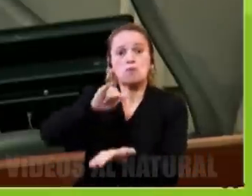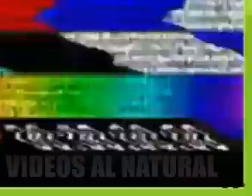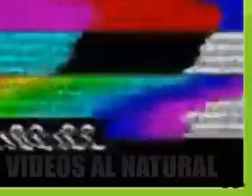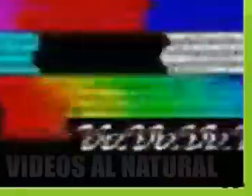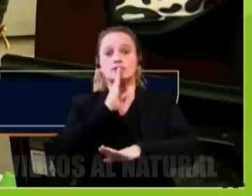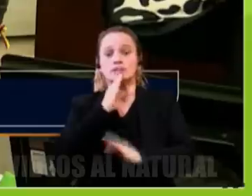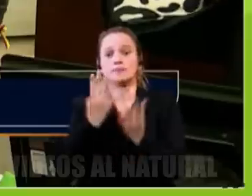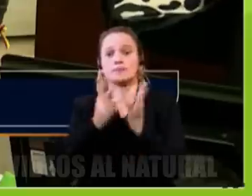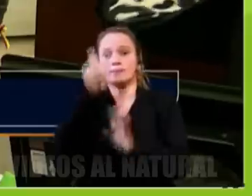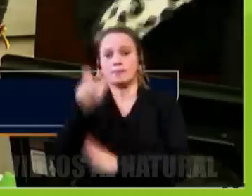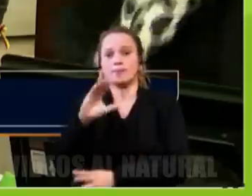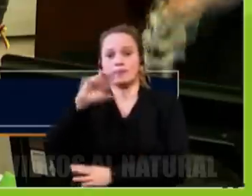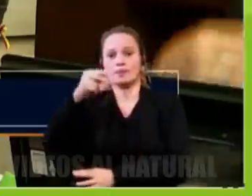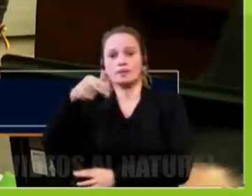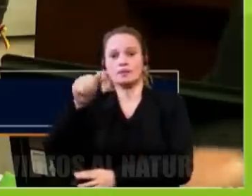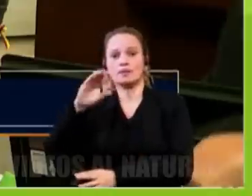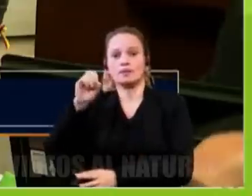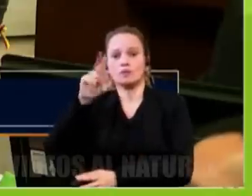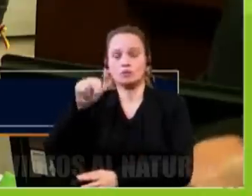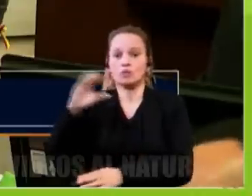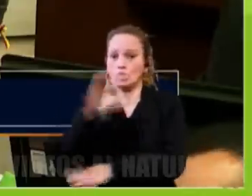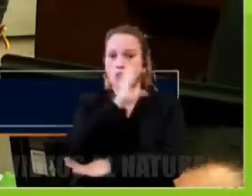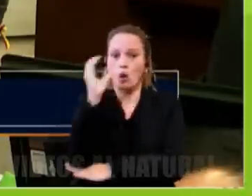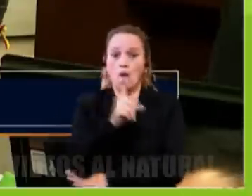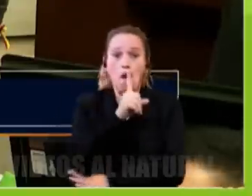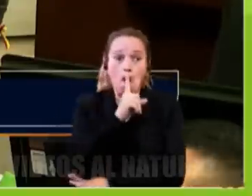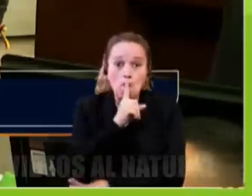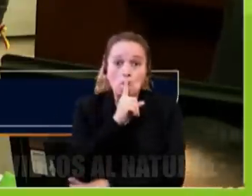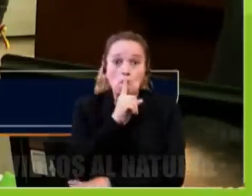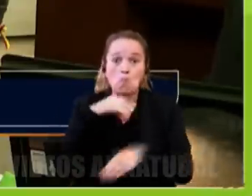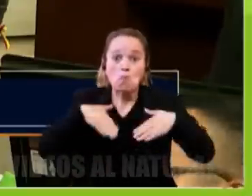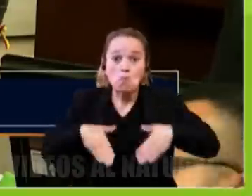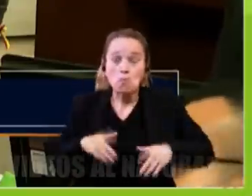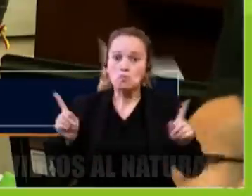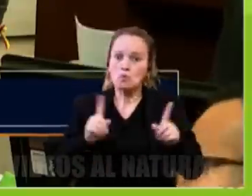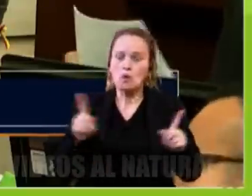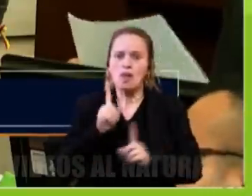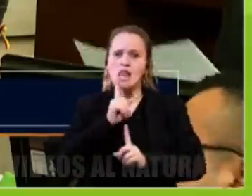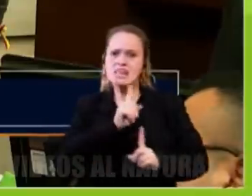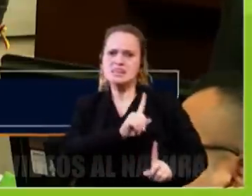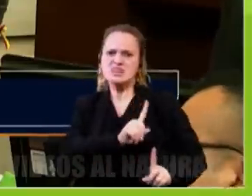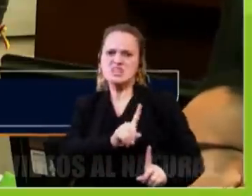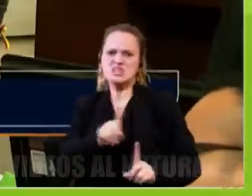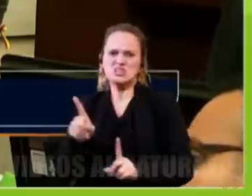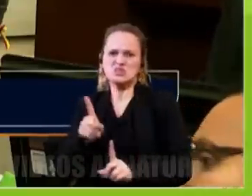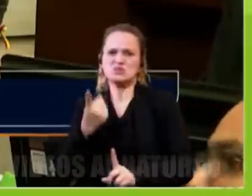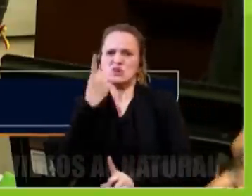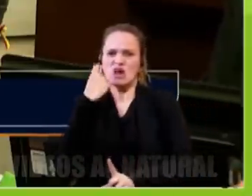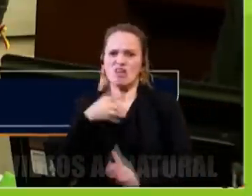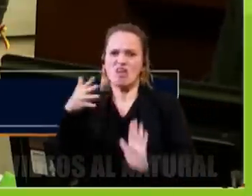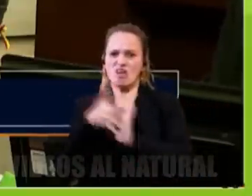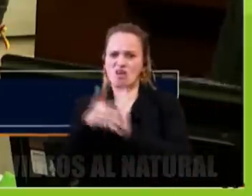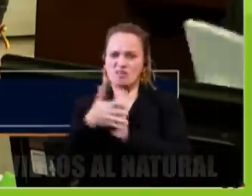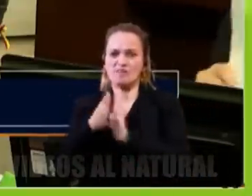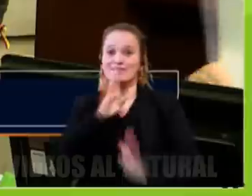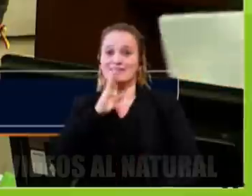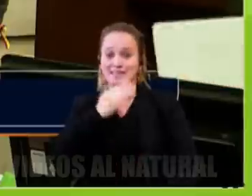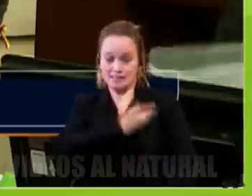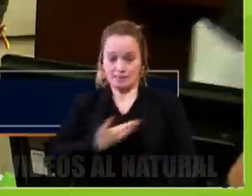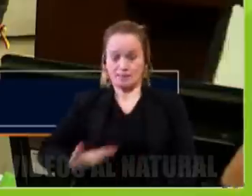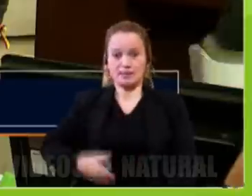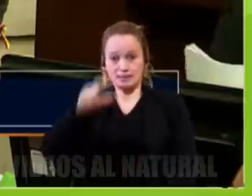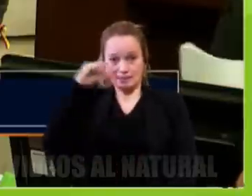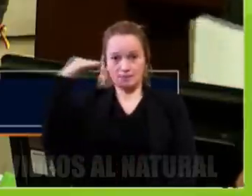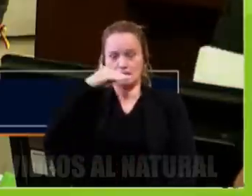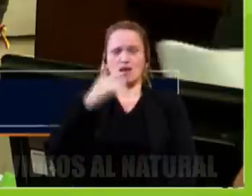están peor. Colombia no puede quedarse callada después de un discurso tan agresivo como el que vimos del señor